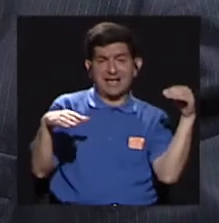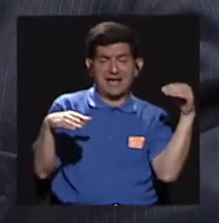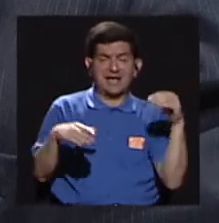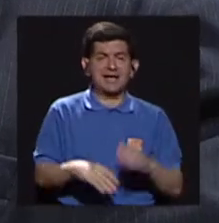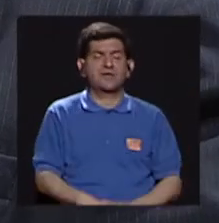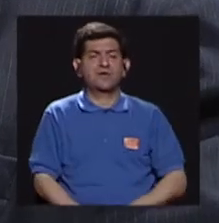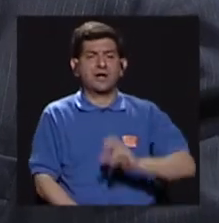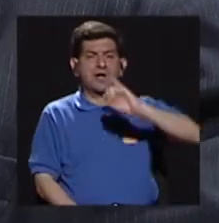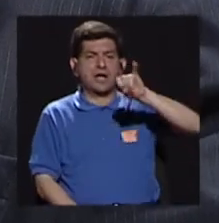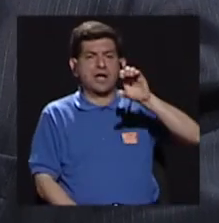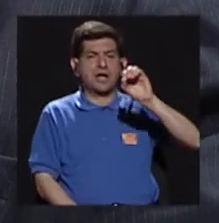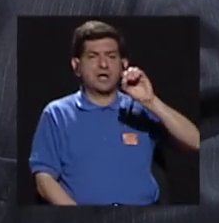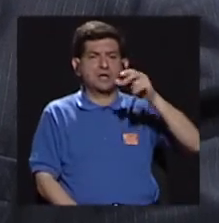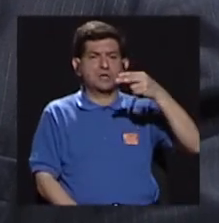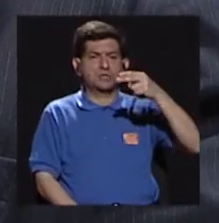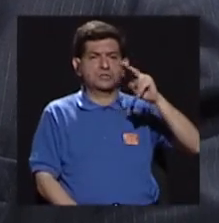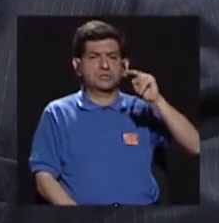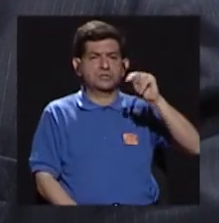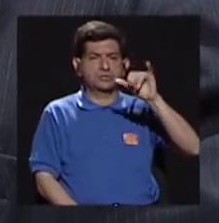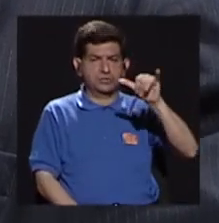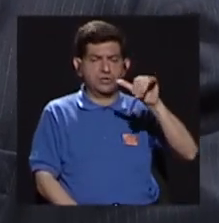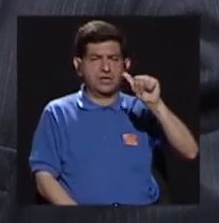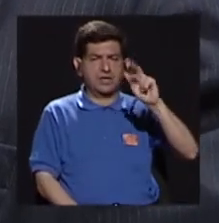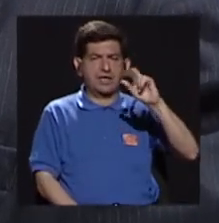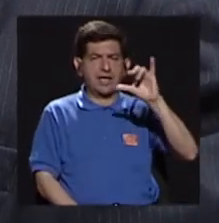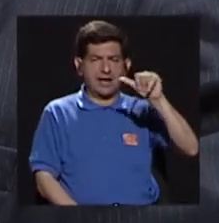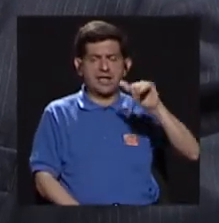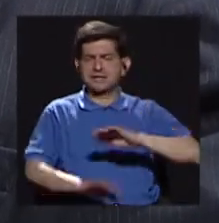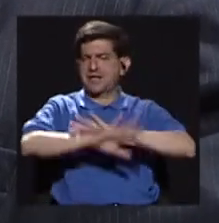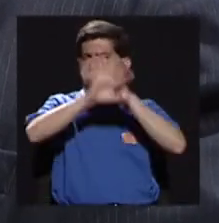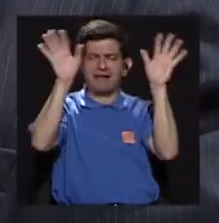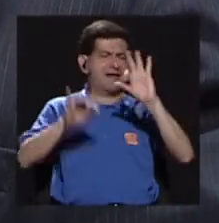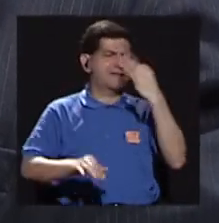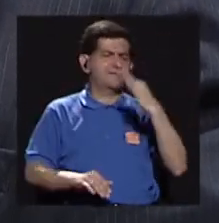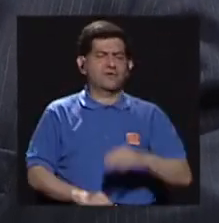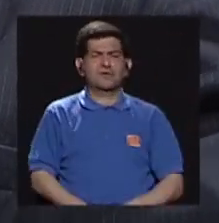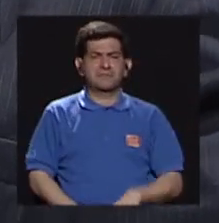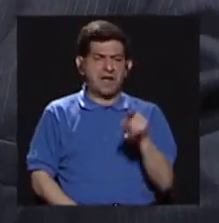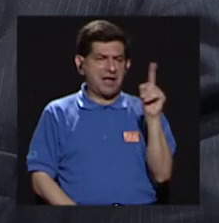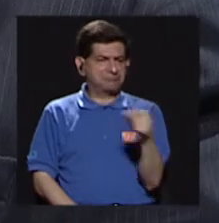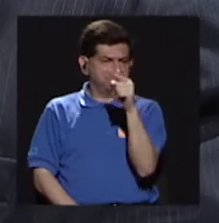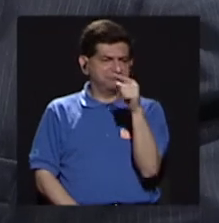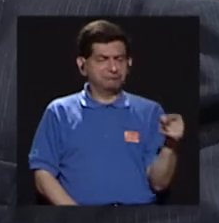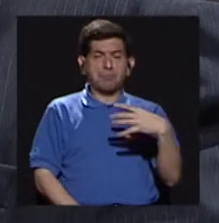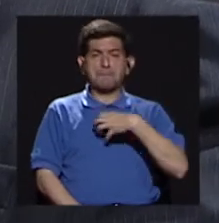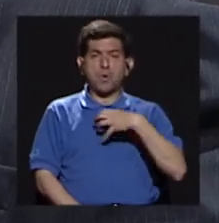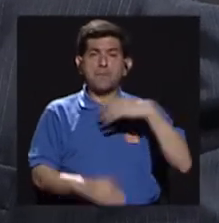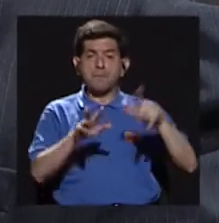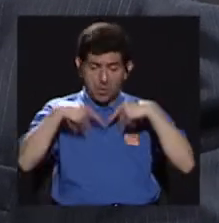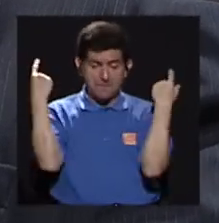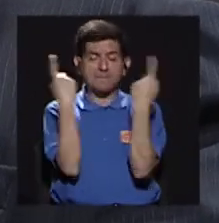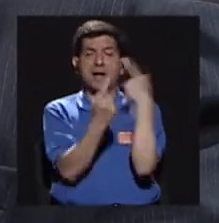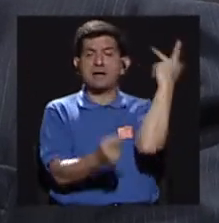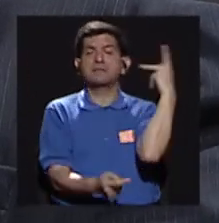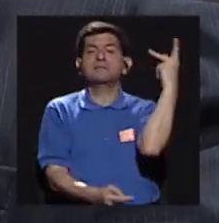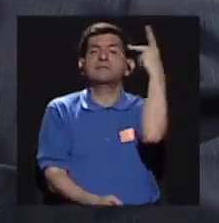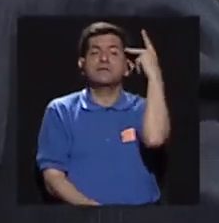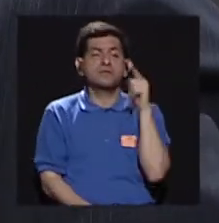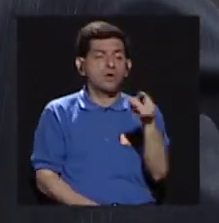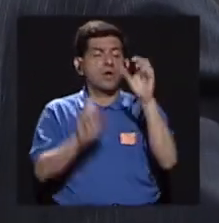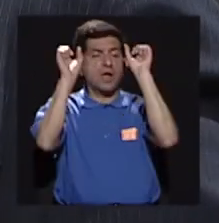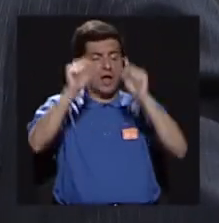don johnny araya clarísimamente es decir está descalificado por su propio partido político para